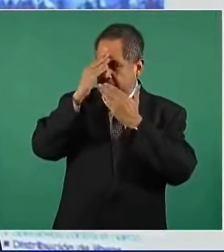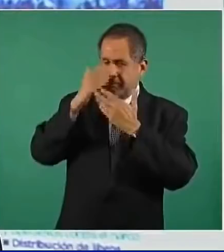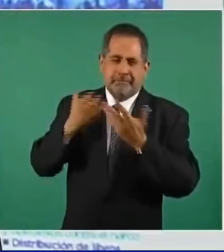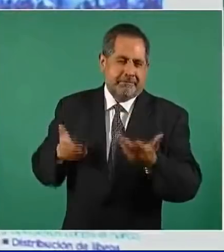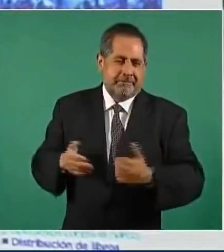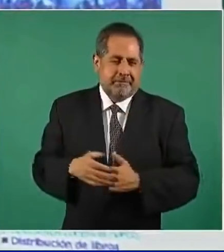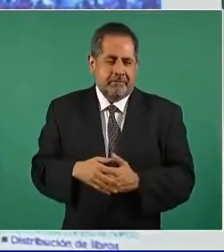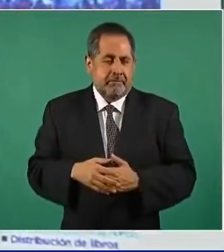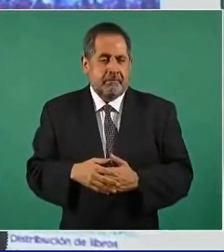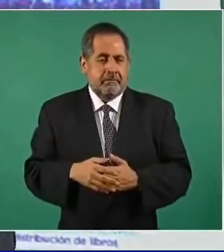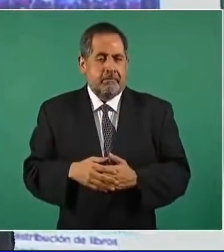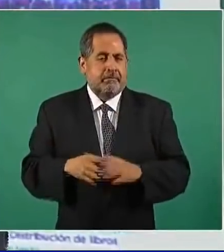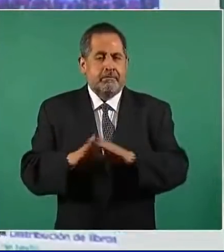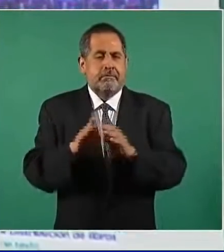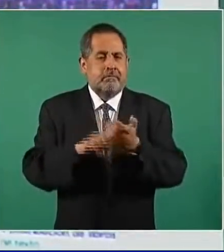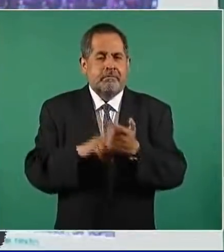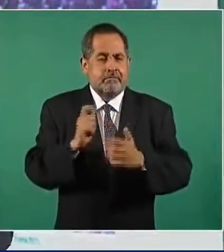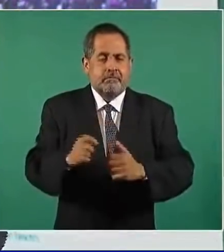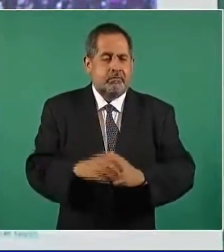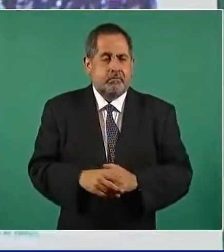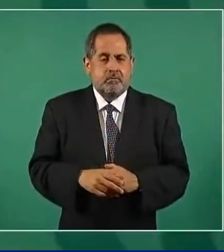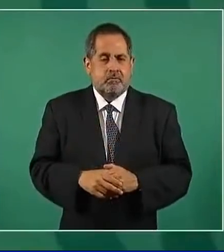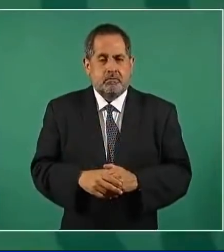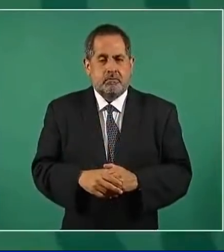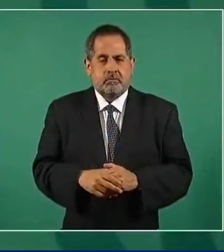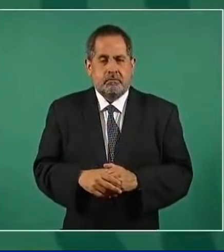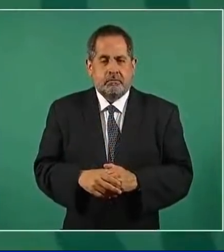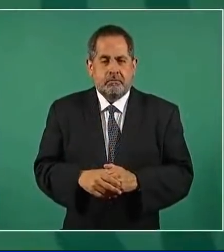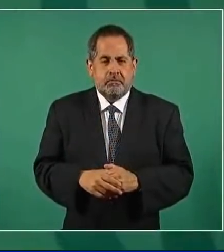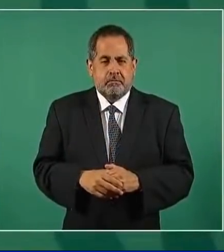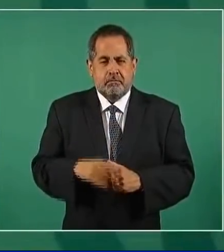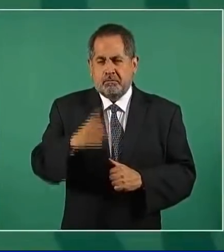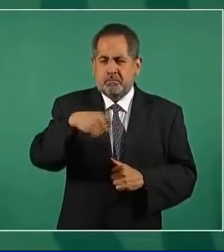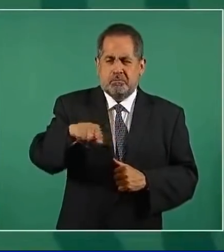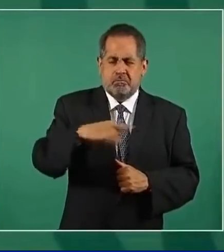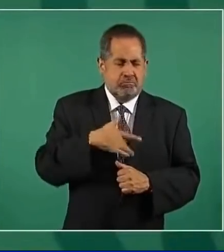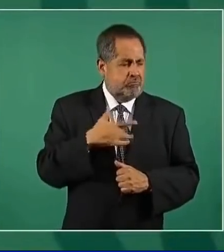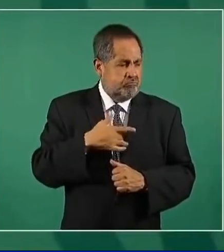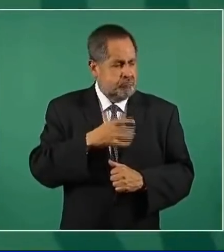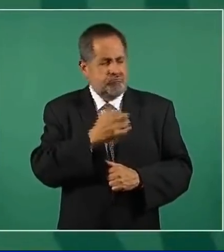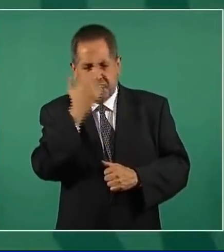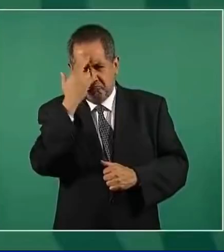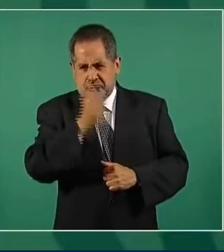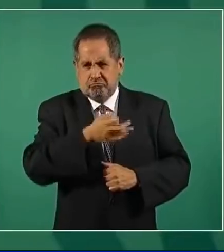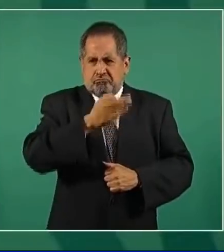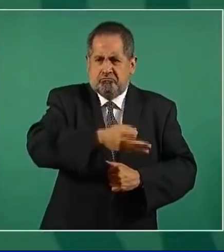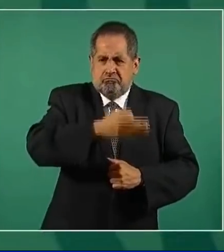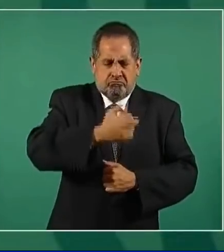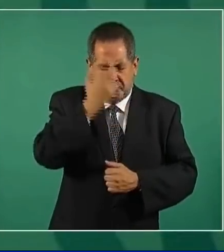por quien sea lo aceptan y además se sienten bien